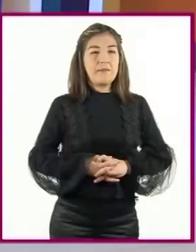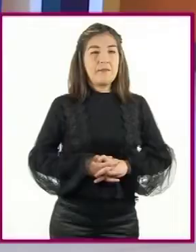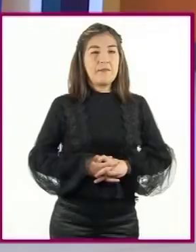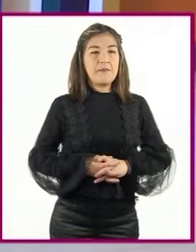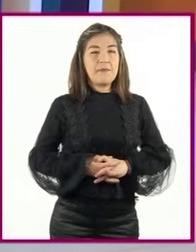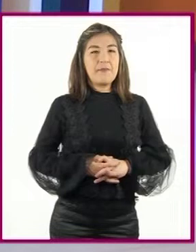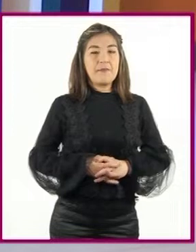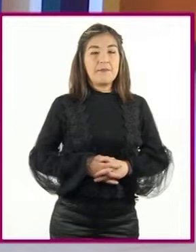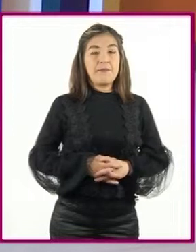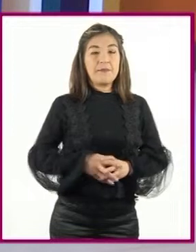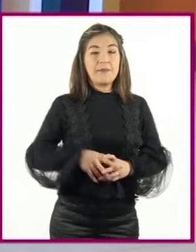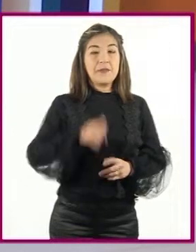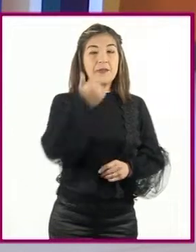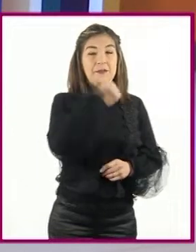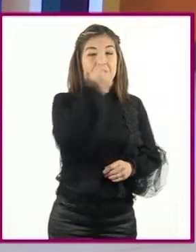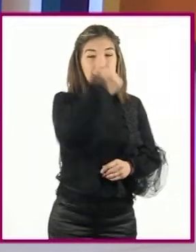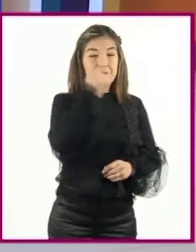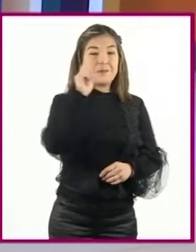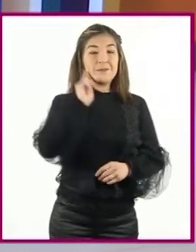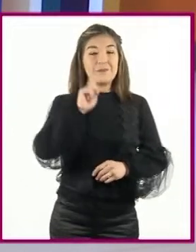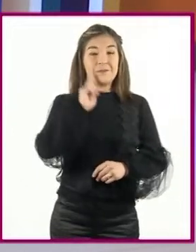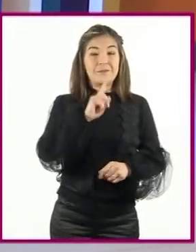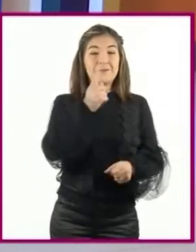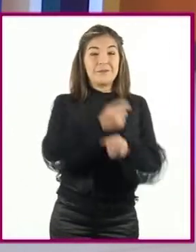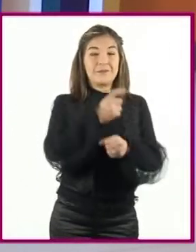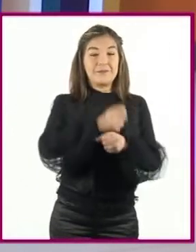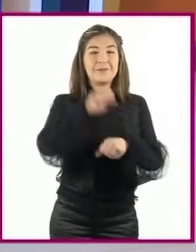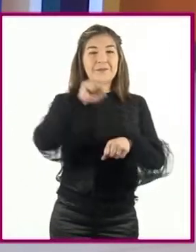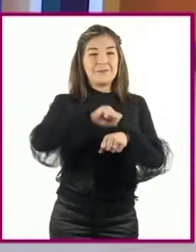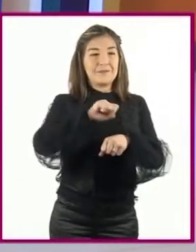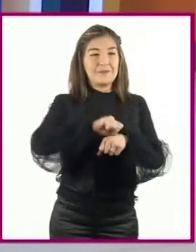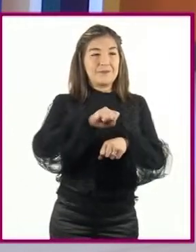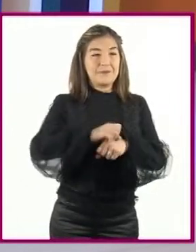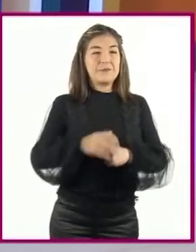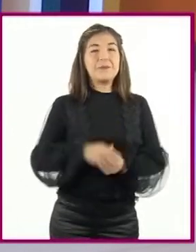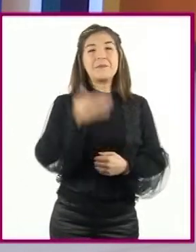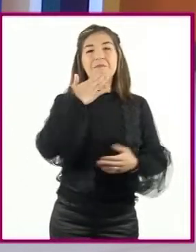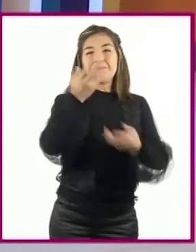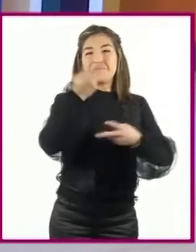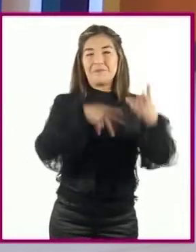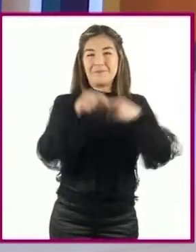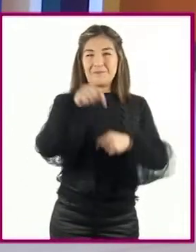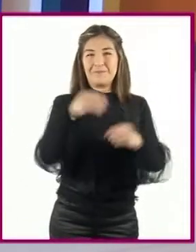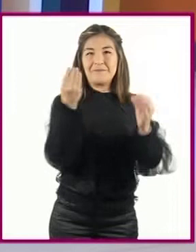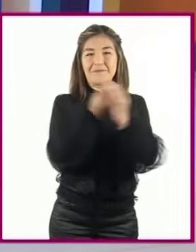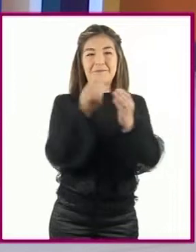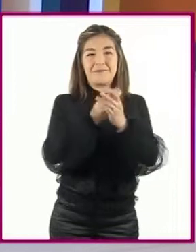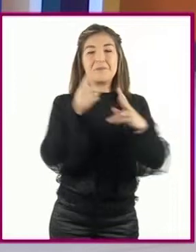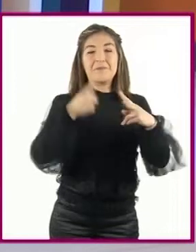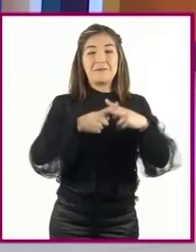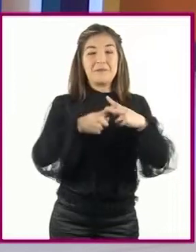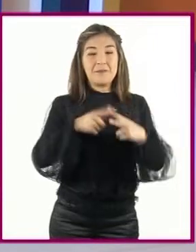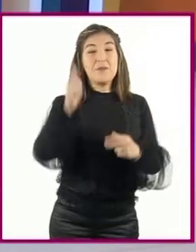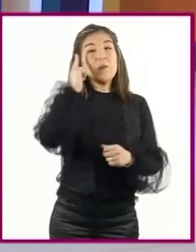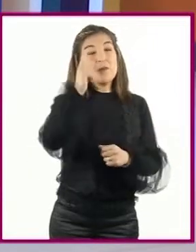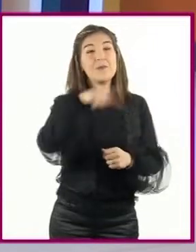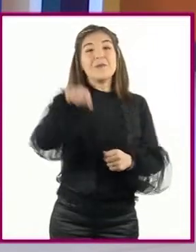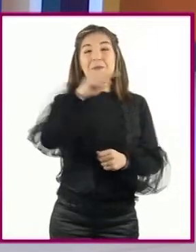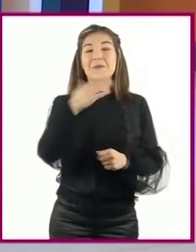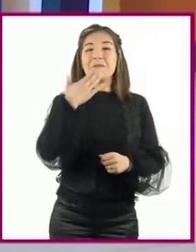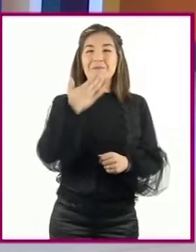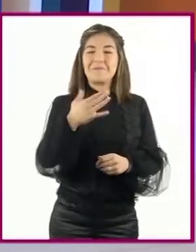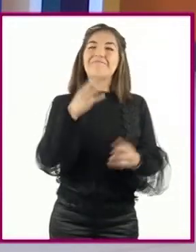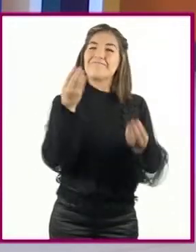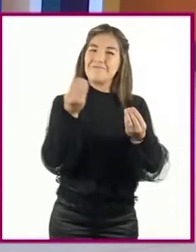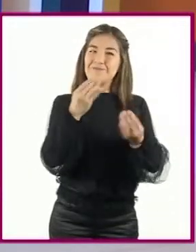Estimadas alumnas y alumnos de primer grado de secundaria, sean bienvenidas y bienvenidos a su sesión de matemáticas. Espero se encuentren muy bien y con muchas